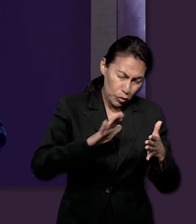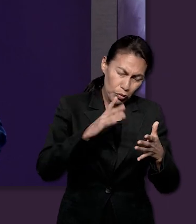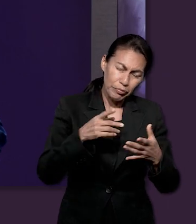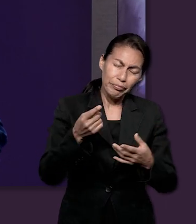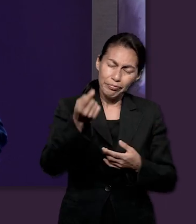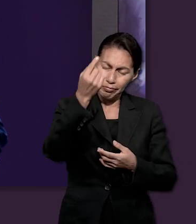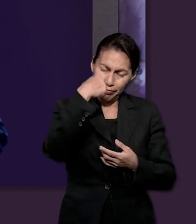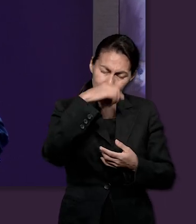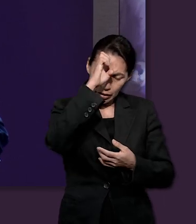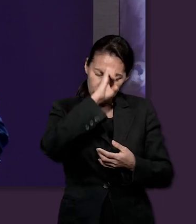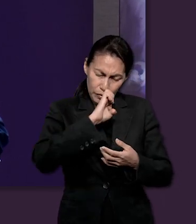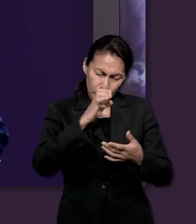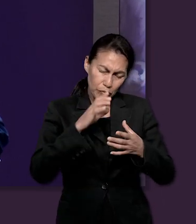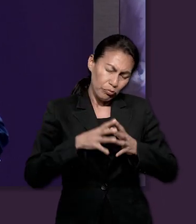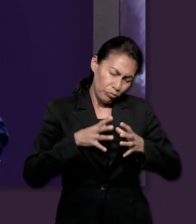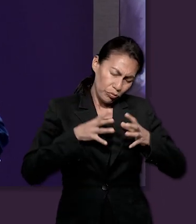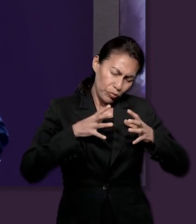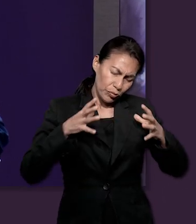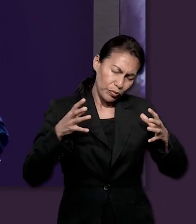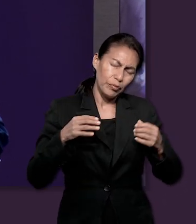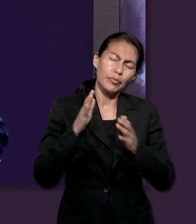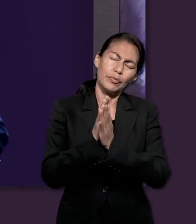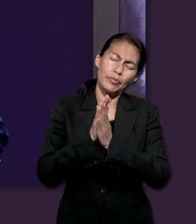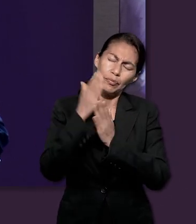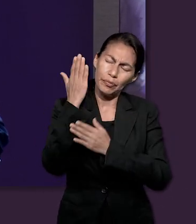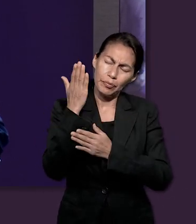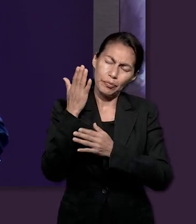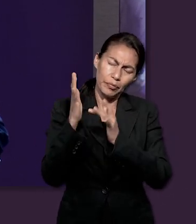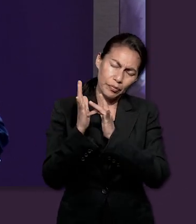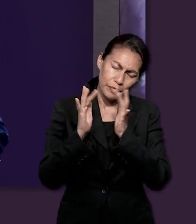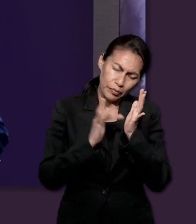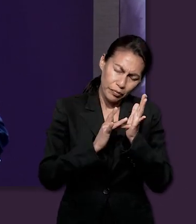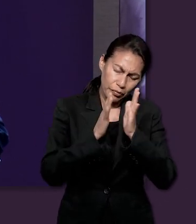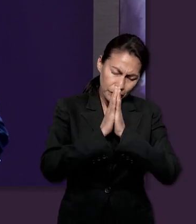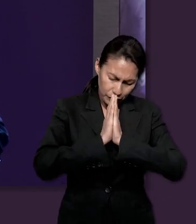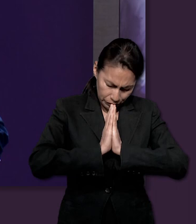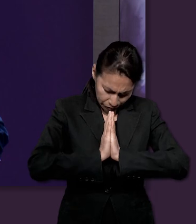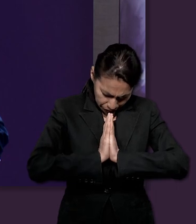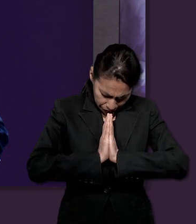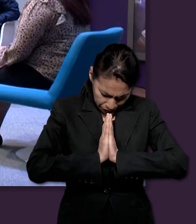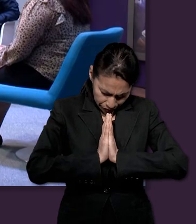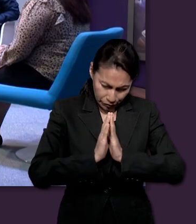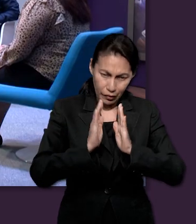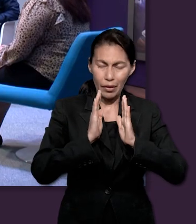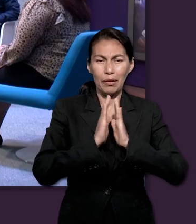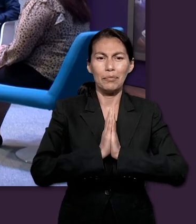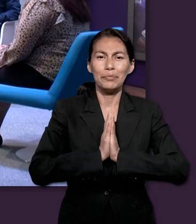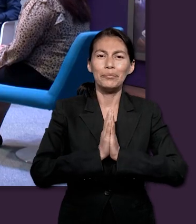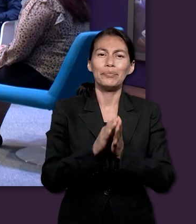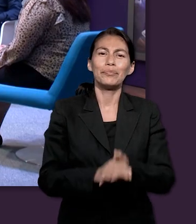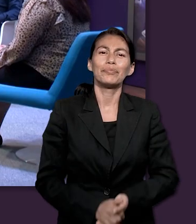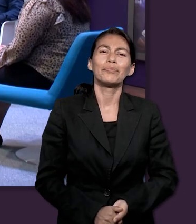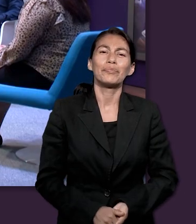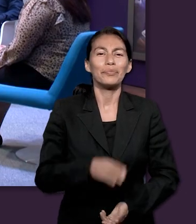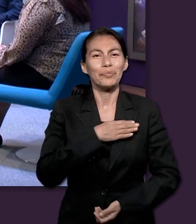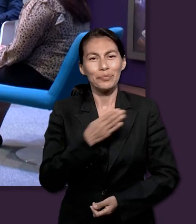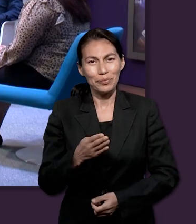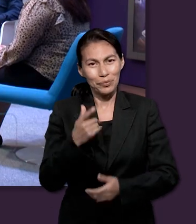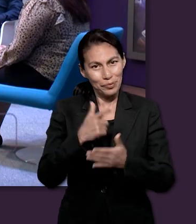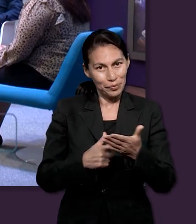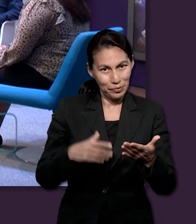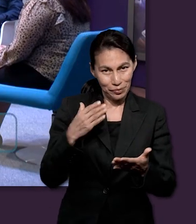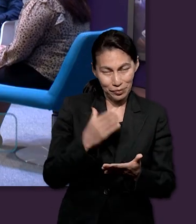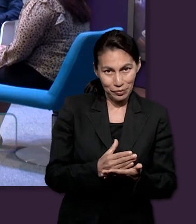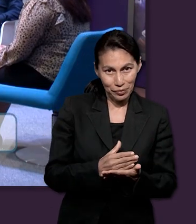sea de provecho para nuestro crecimiento espiritual. Lo pedimos esto en el nombre de Jesús. Amén. Amén. Bueno, en esta